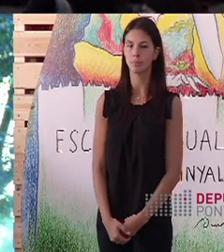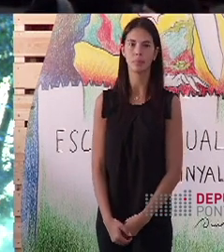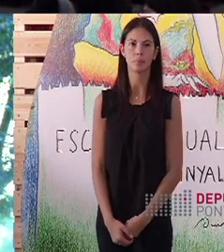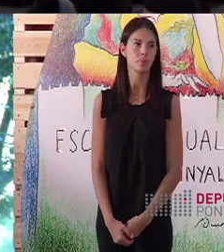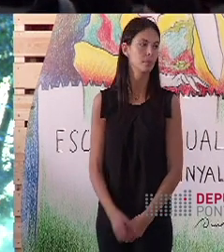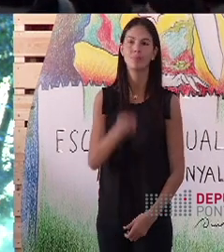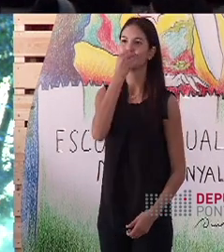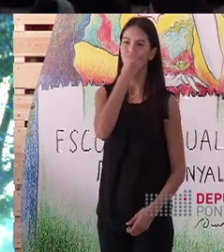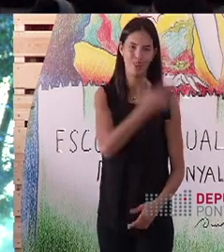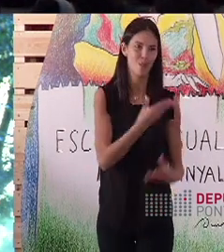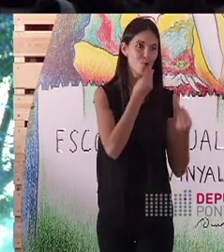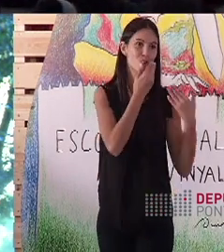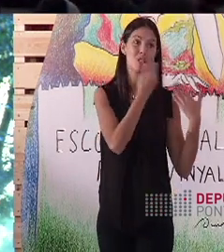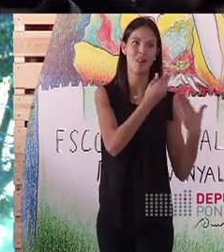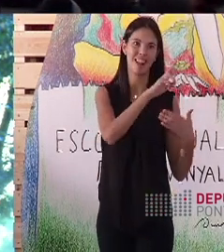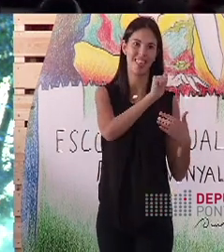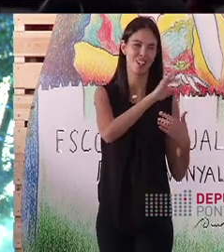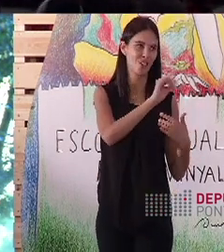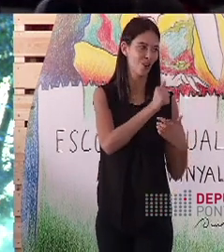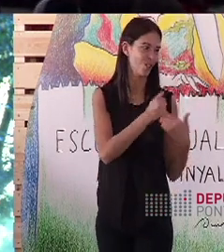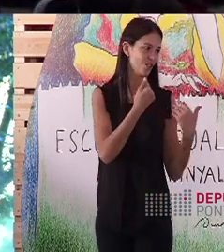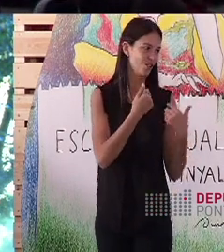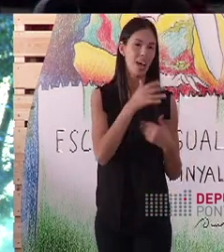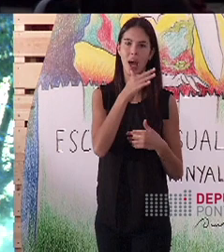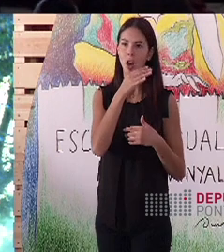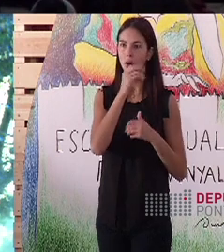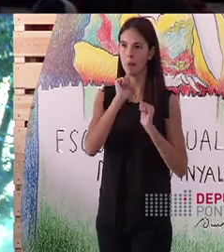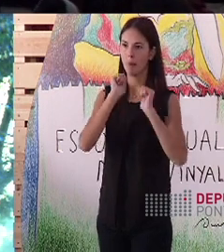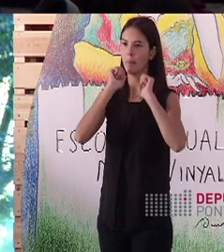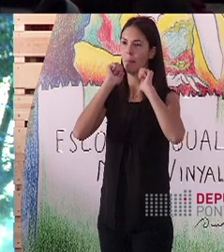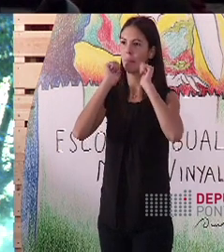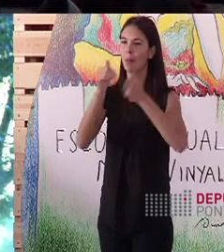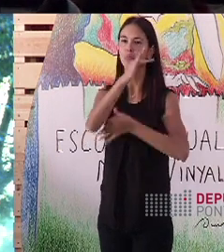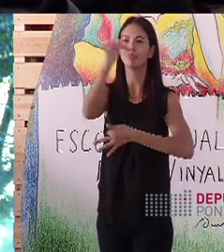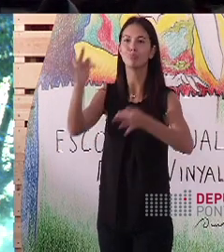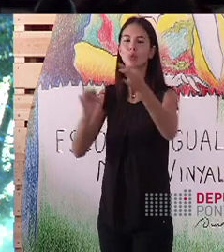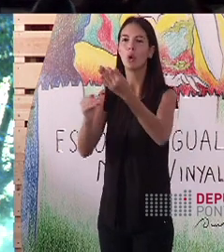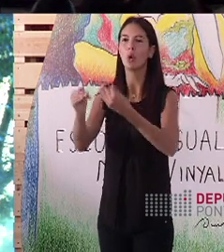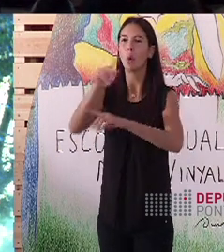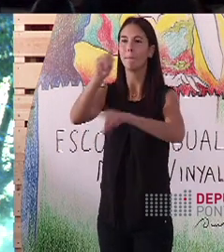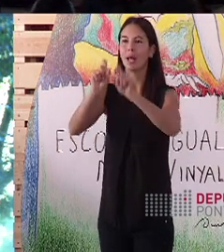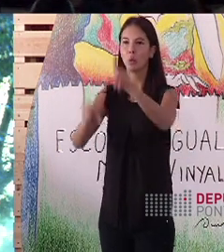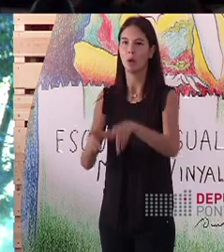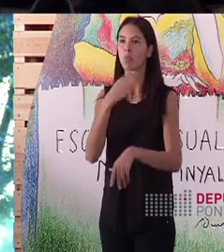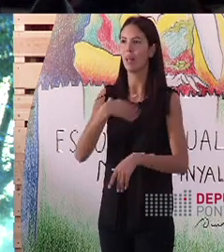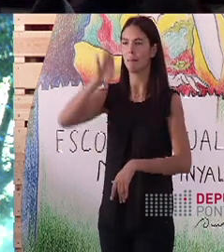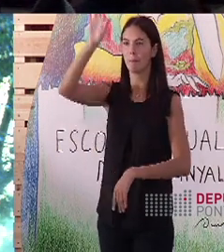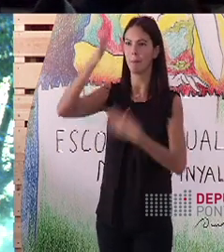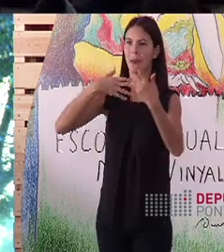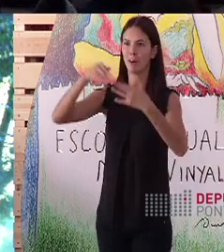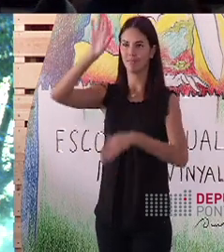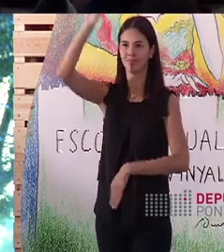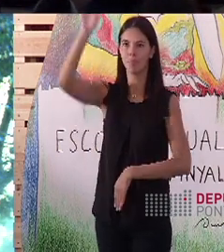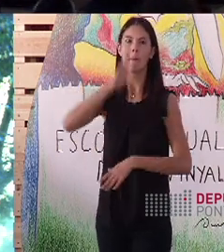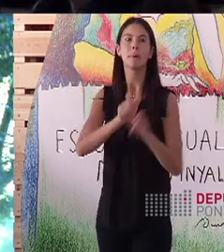Ben, moitísimas grazas, Rosa. Vamos a abrir un turno de preguntas. Si podes ir levantando a man as persoas